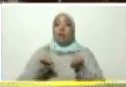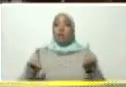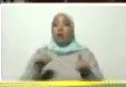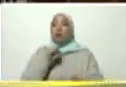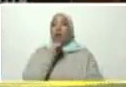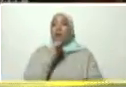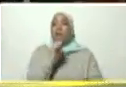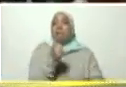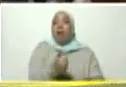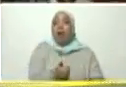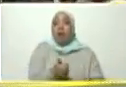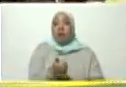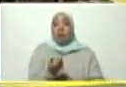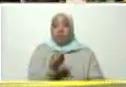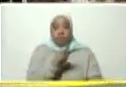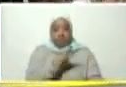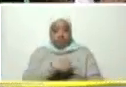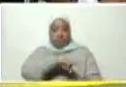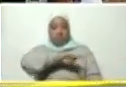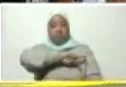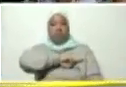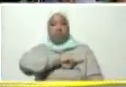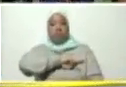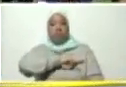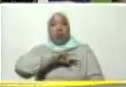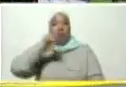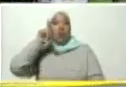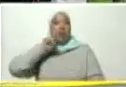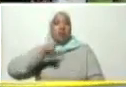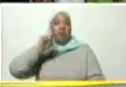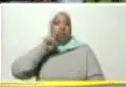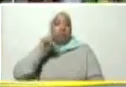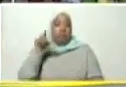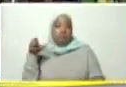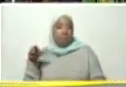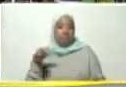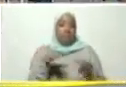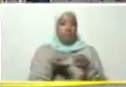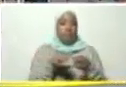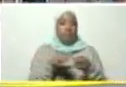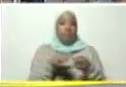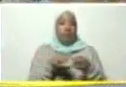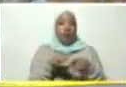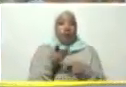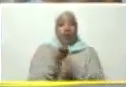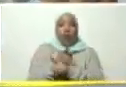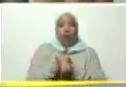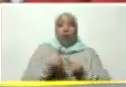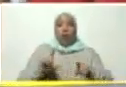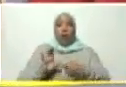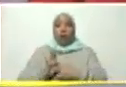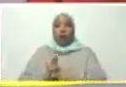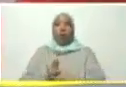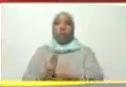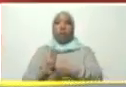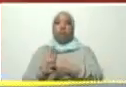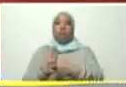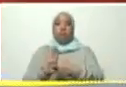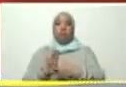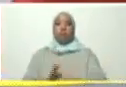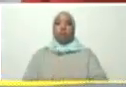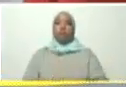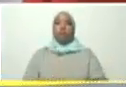democracia falsa de minorías democracia representativa burguesa